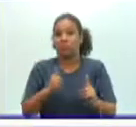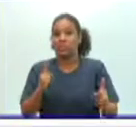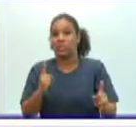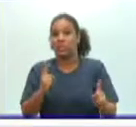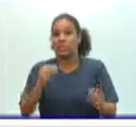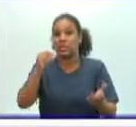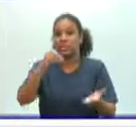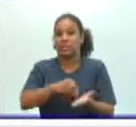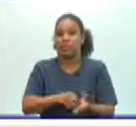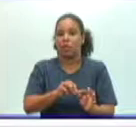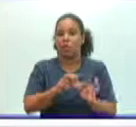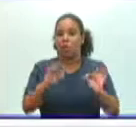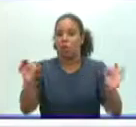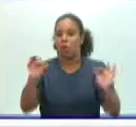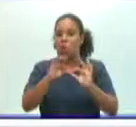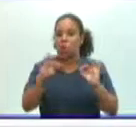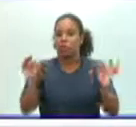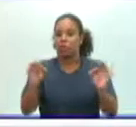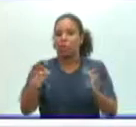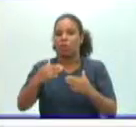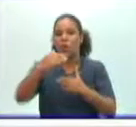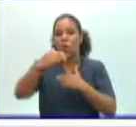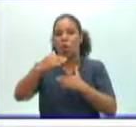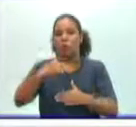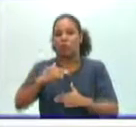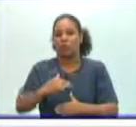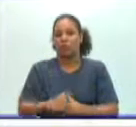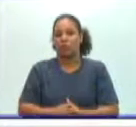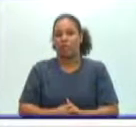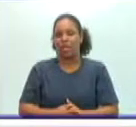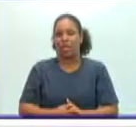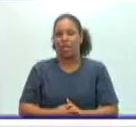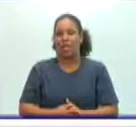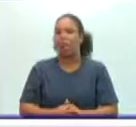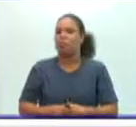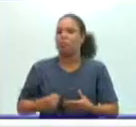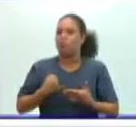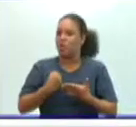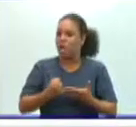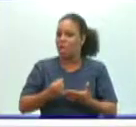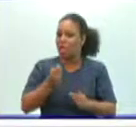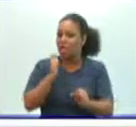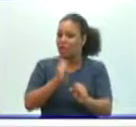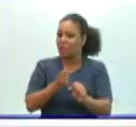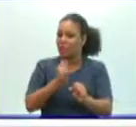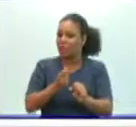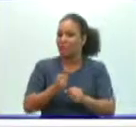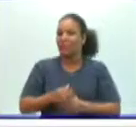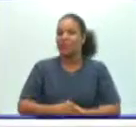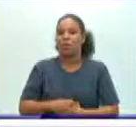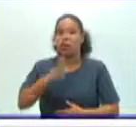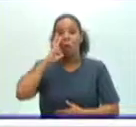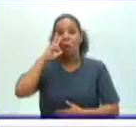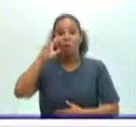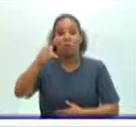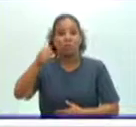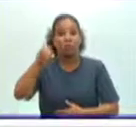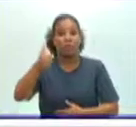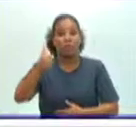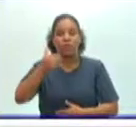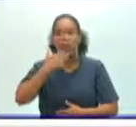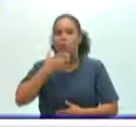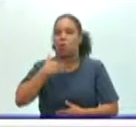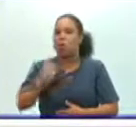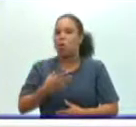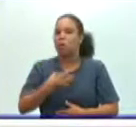colocar los listones horizontales. ¿Puedes ayudar al carpintero? Observa bien cómo